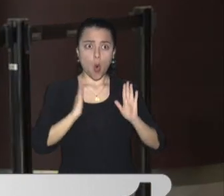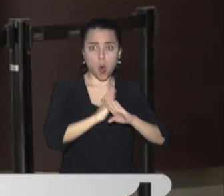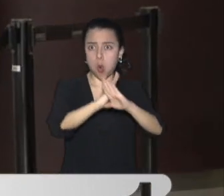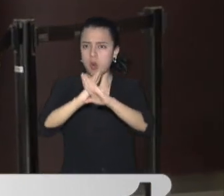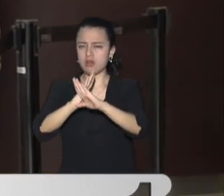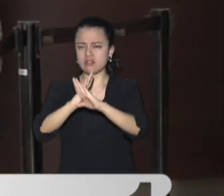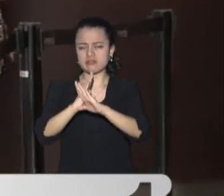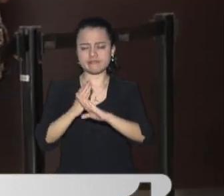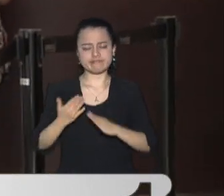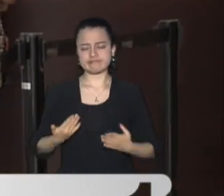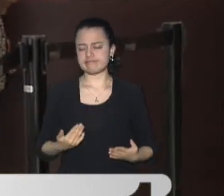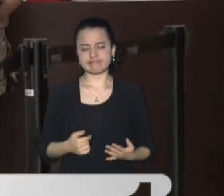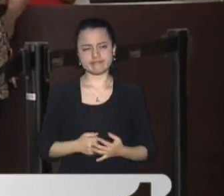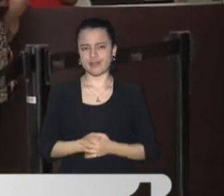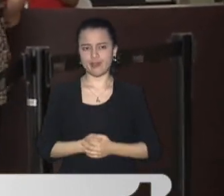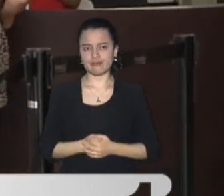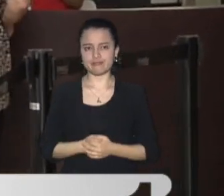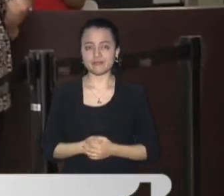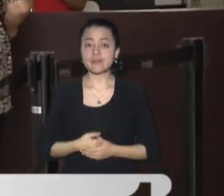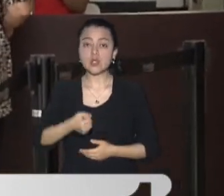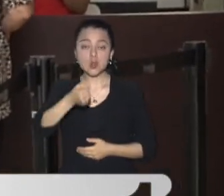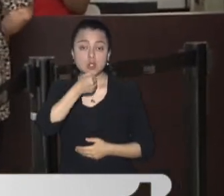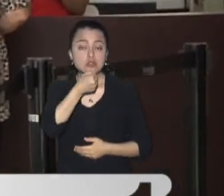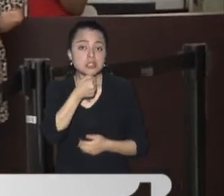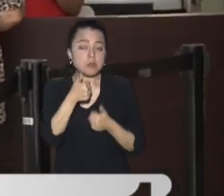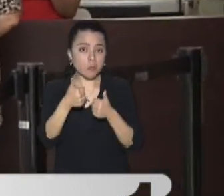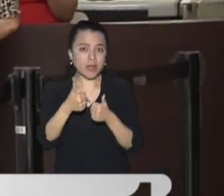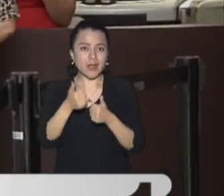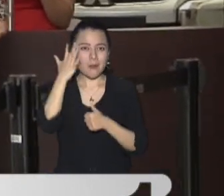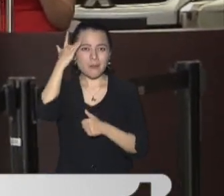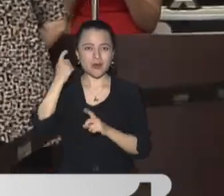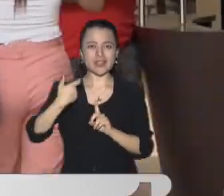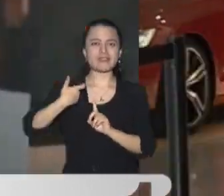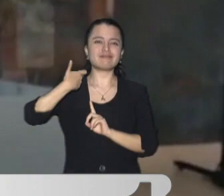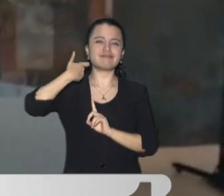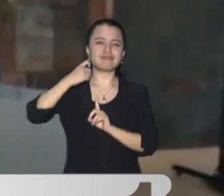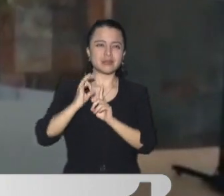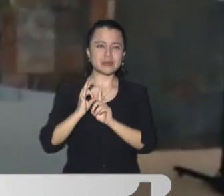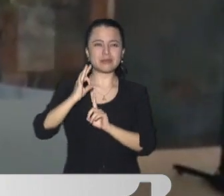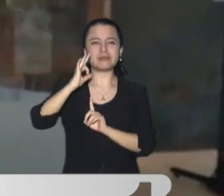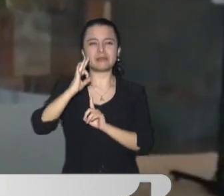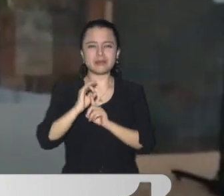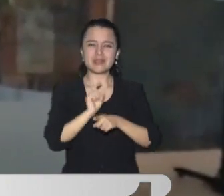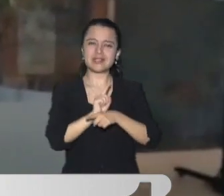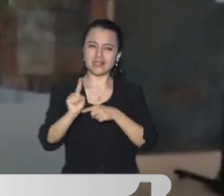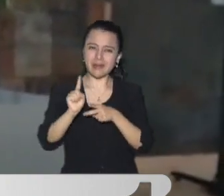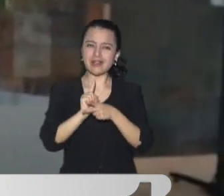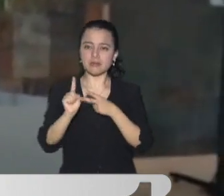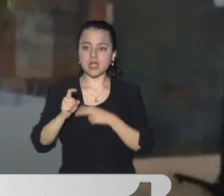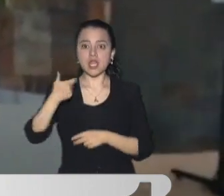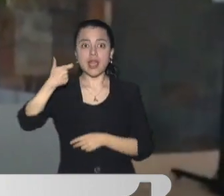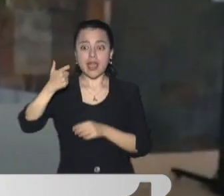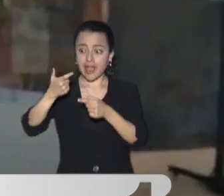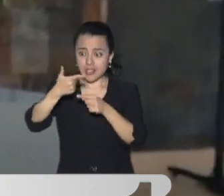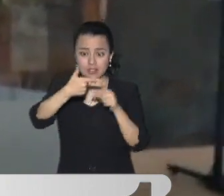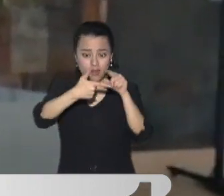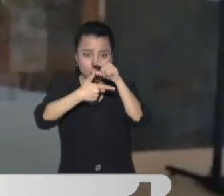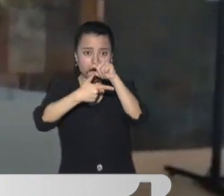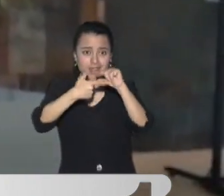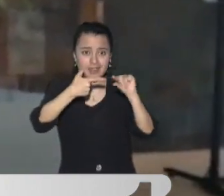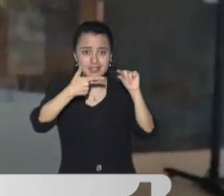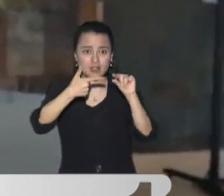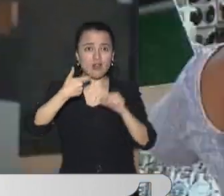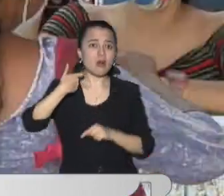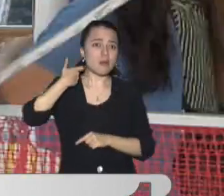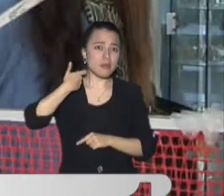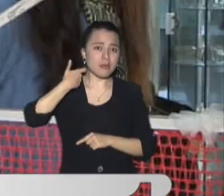virus. Es una buena noticia porque este tema de la lectura con termómetros que semanalmente se estaban dañando y había que reemplazarlos, estaba